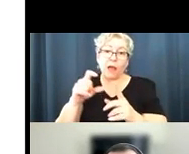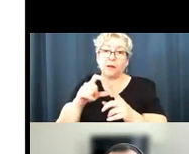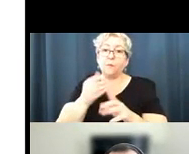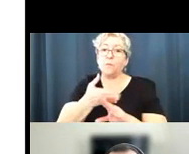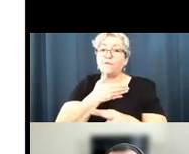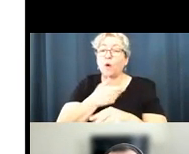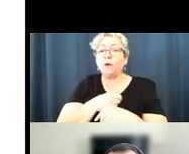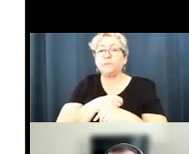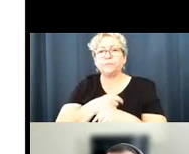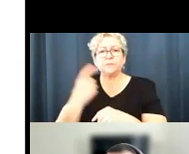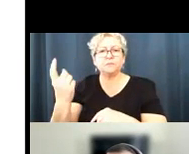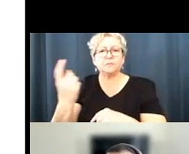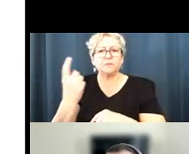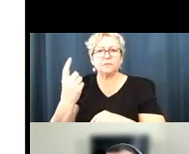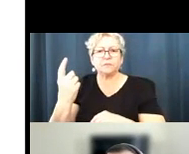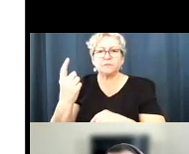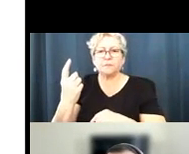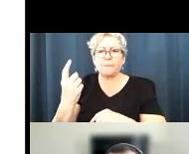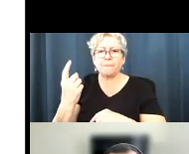que